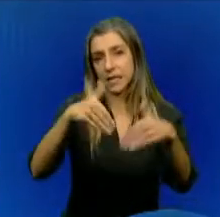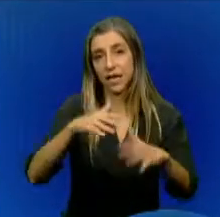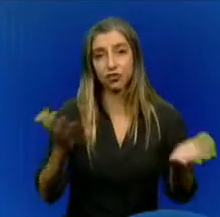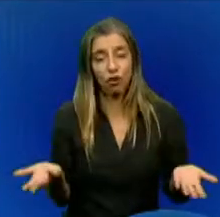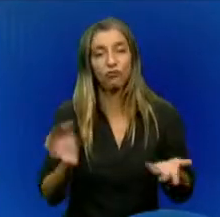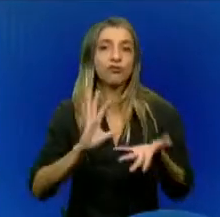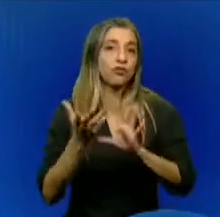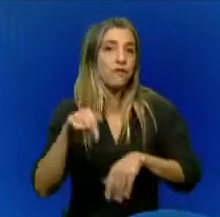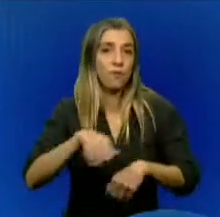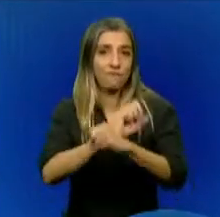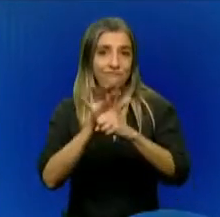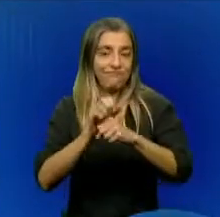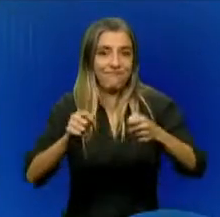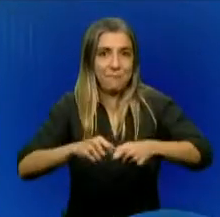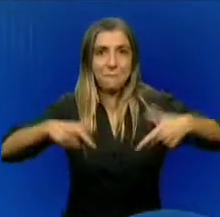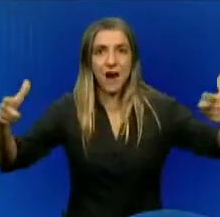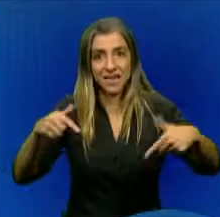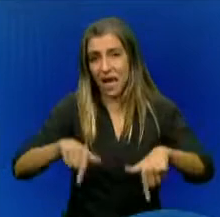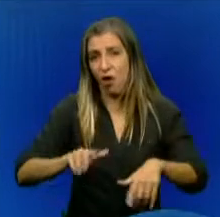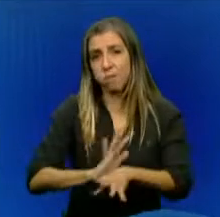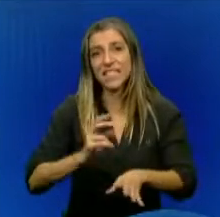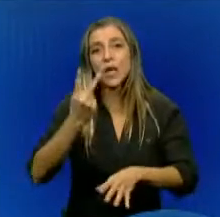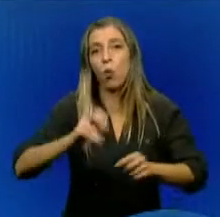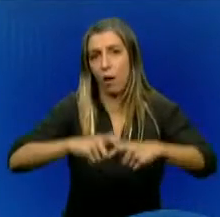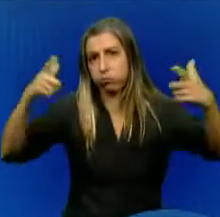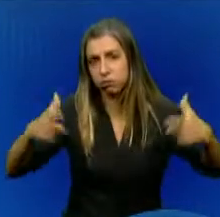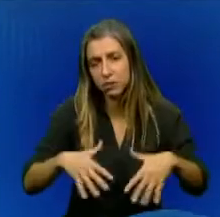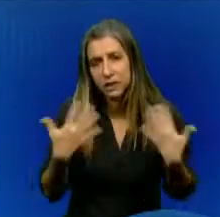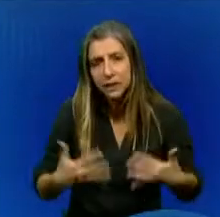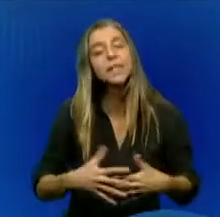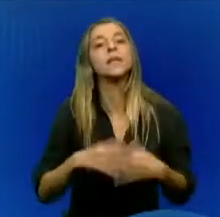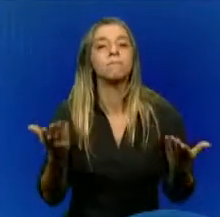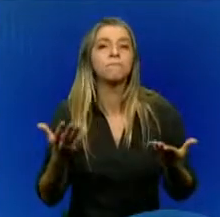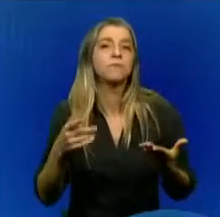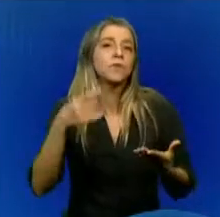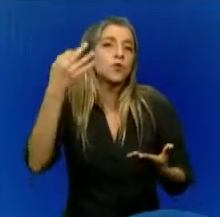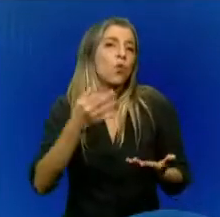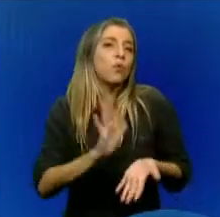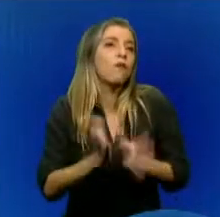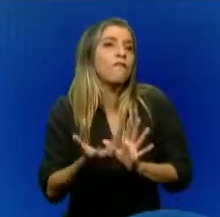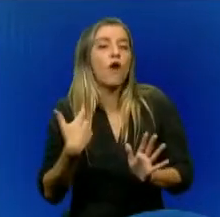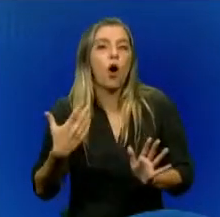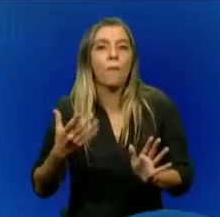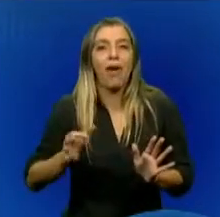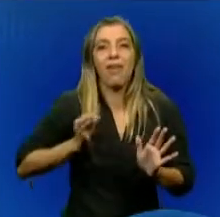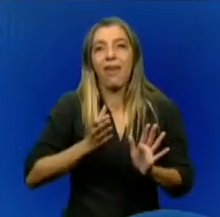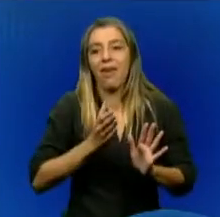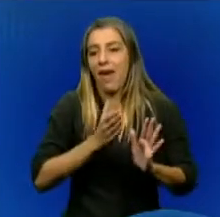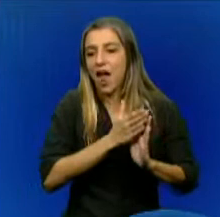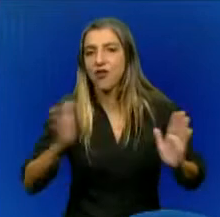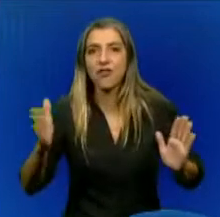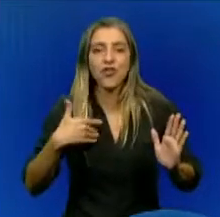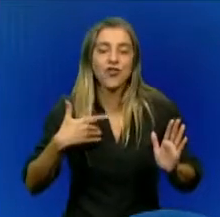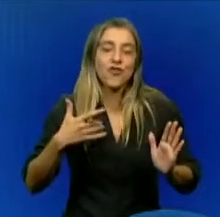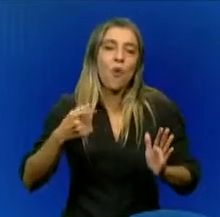ola, que lamentablemente se cumplió, no iba a tener las interferencias de un año electoral. Sin embargo, estas leyes